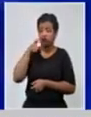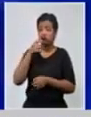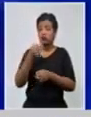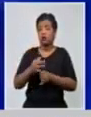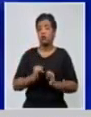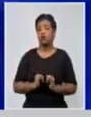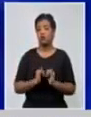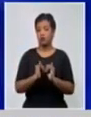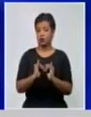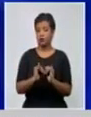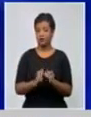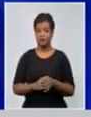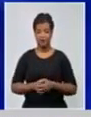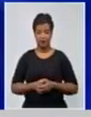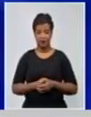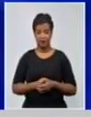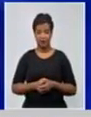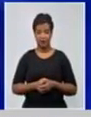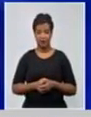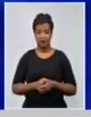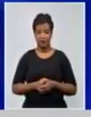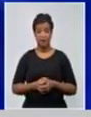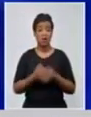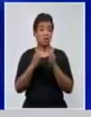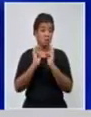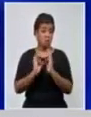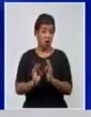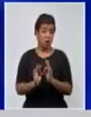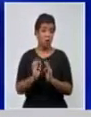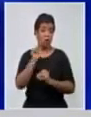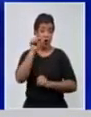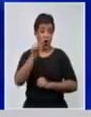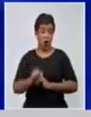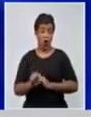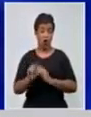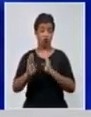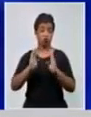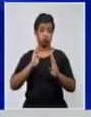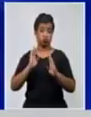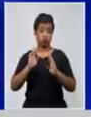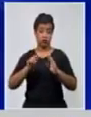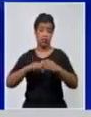información diariamente. Como tú decías, otra jornada fuerte,